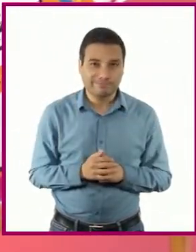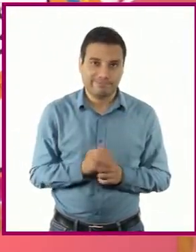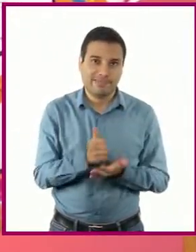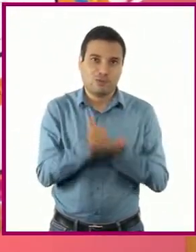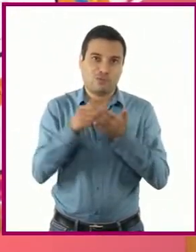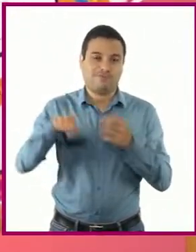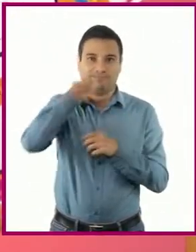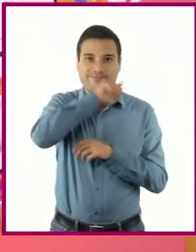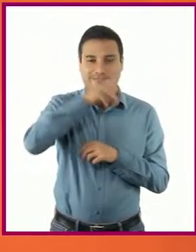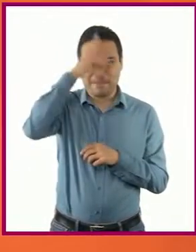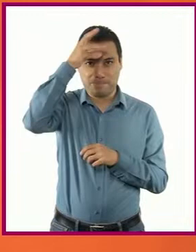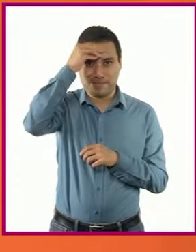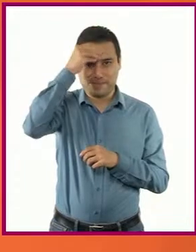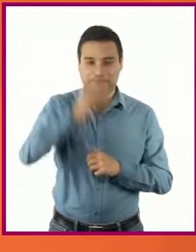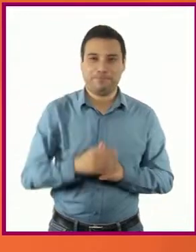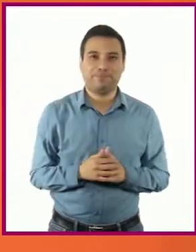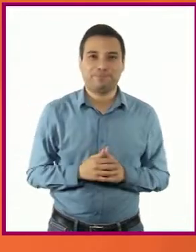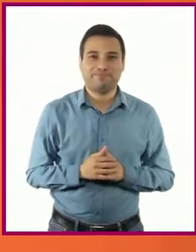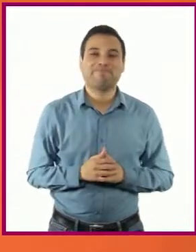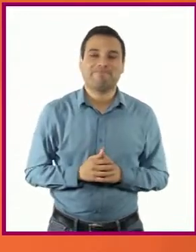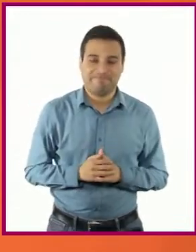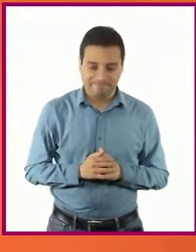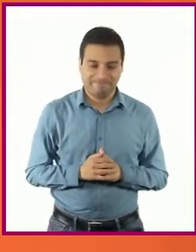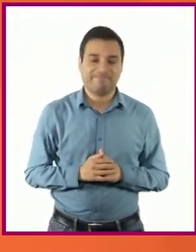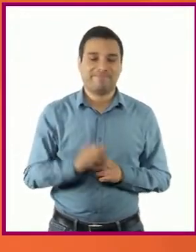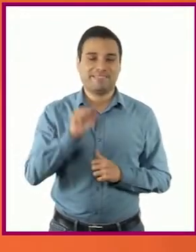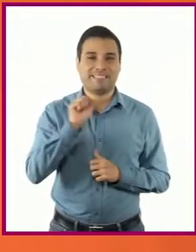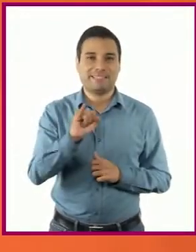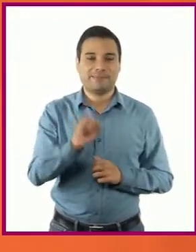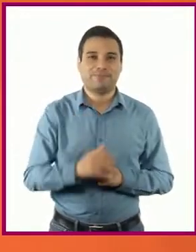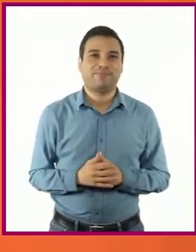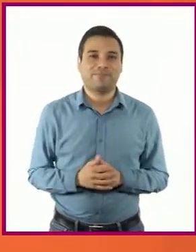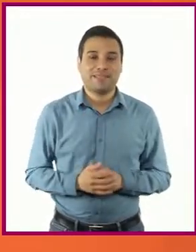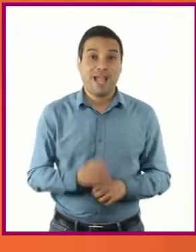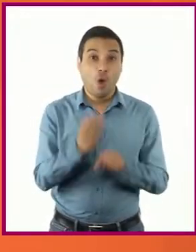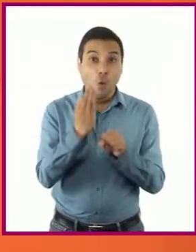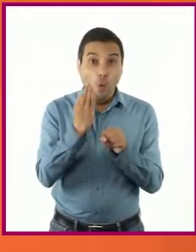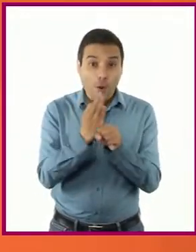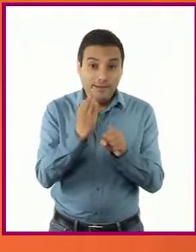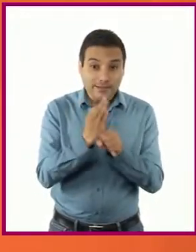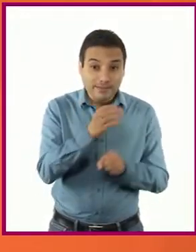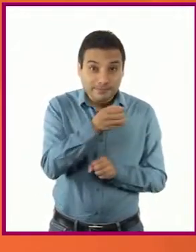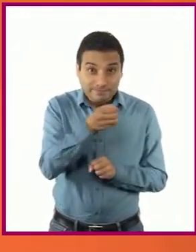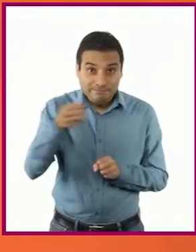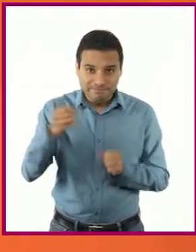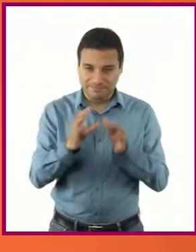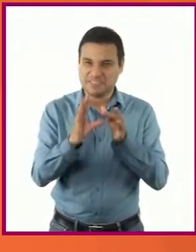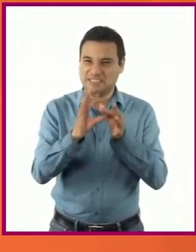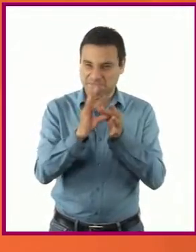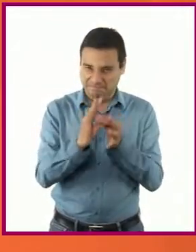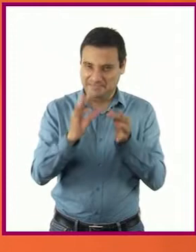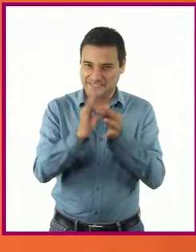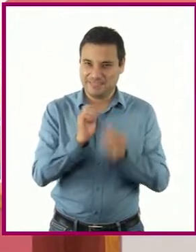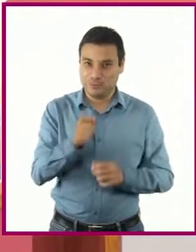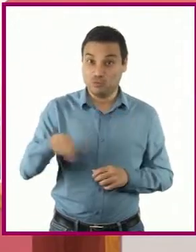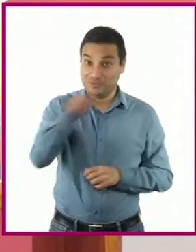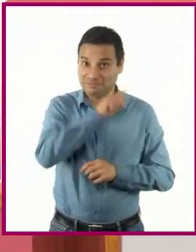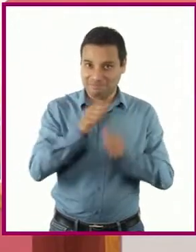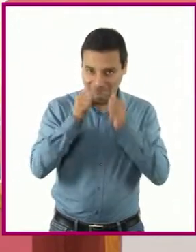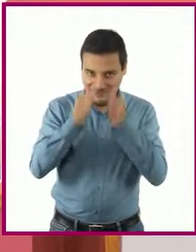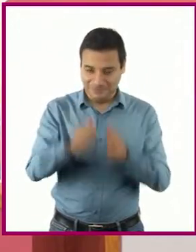maestra. Ya lo creo. En el transcurso de la sesión veremos cómo funciona. No lo pierdan de